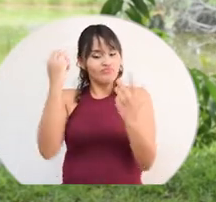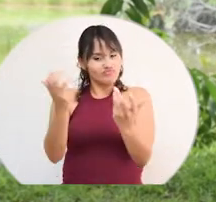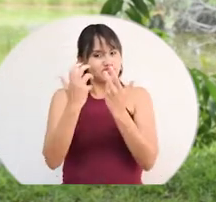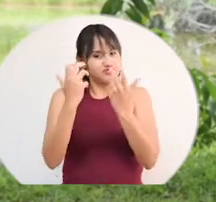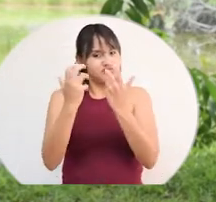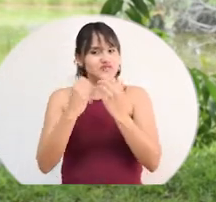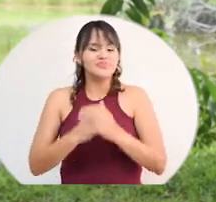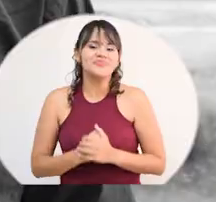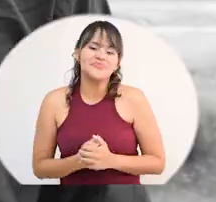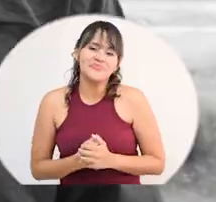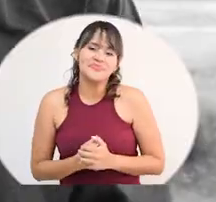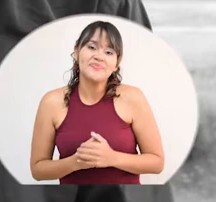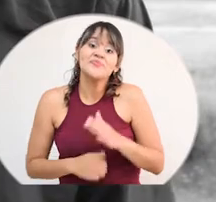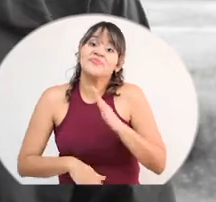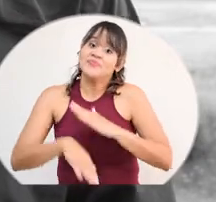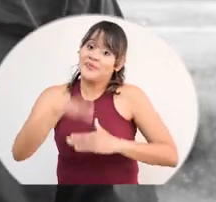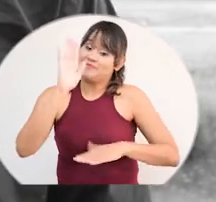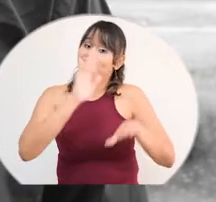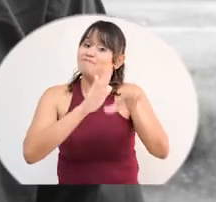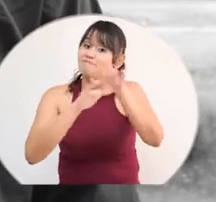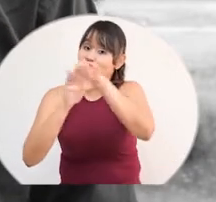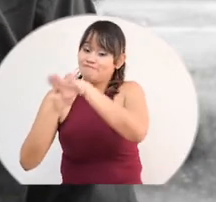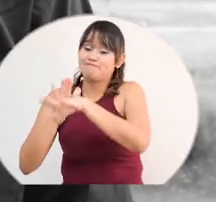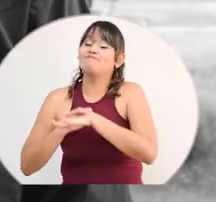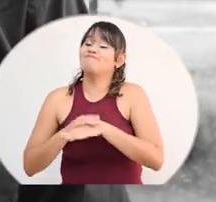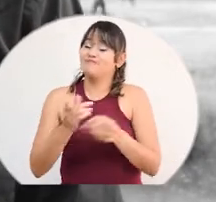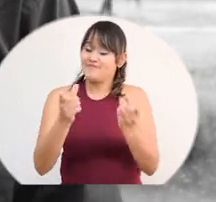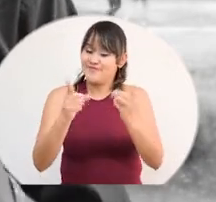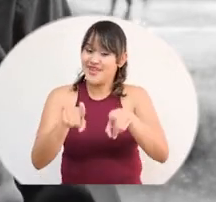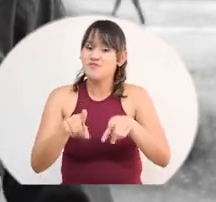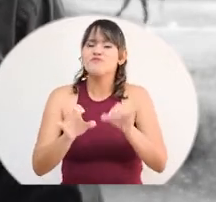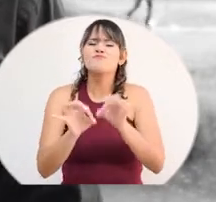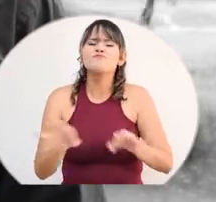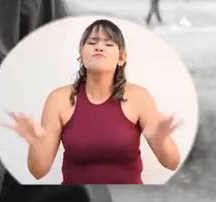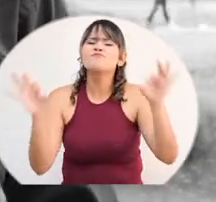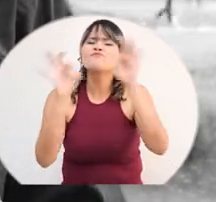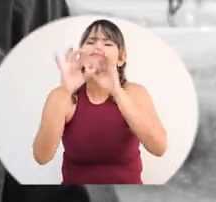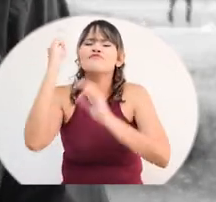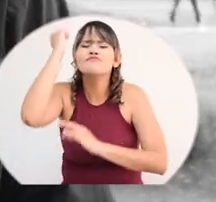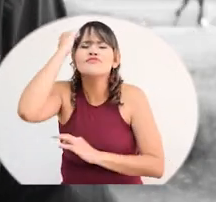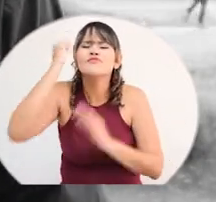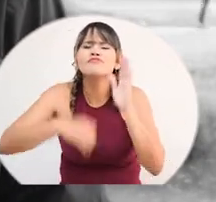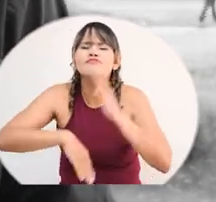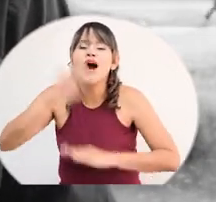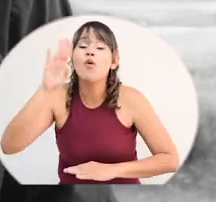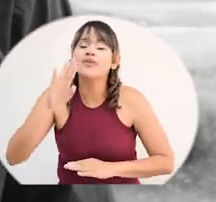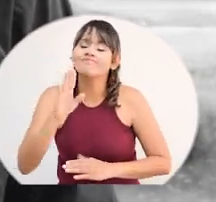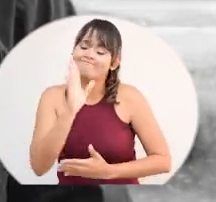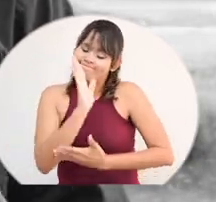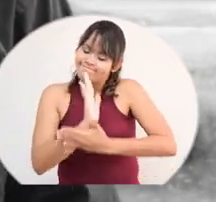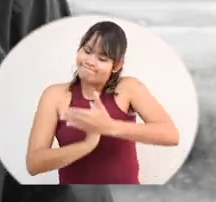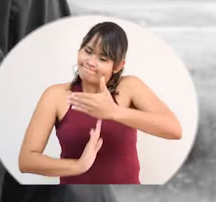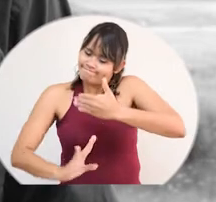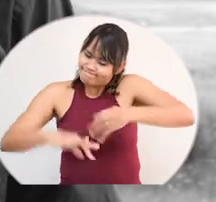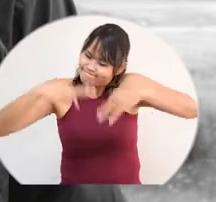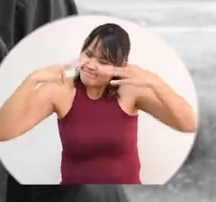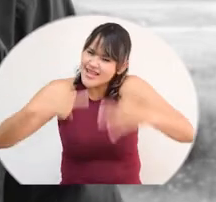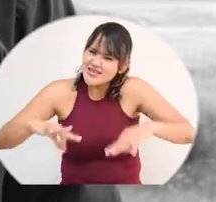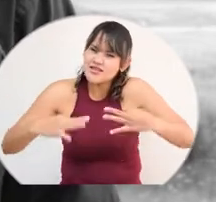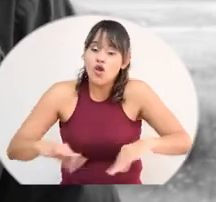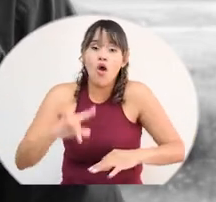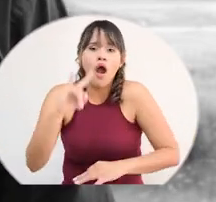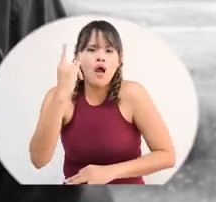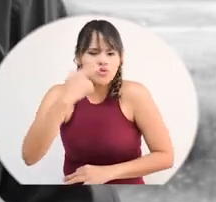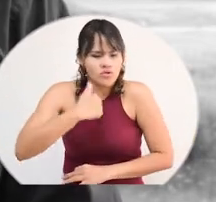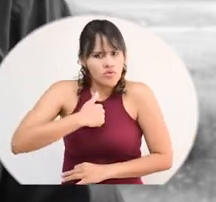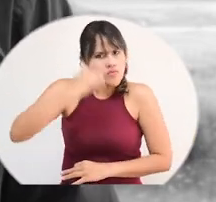del día a día y por último consideró que un docente debe tener una de las características más importantes que debe tener el ser humano que es la humildad la